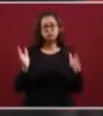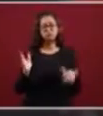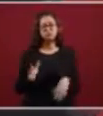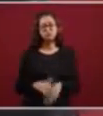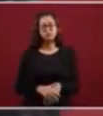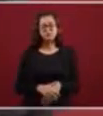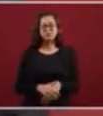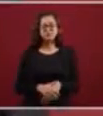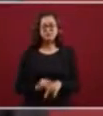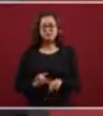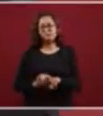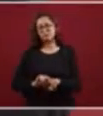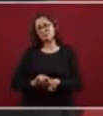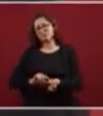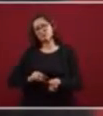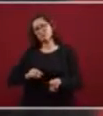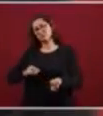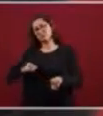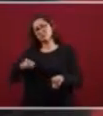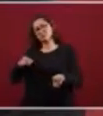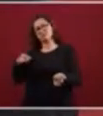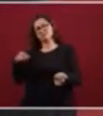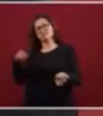me molesta de que